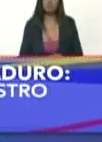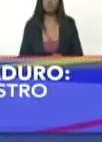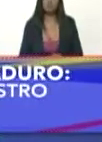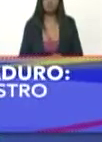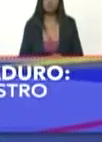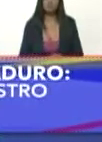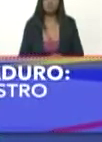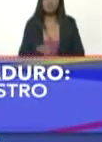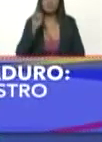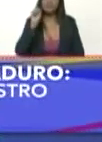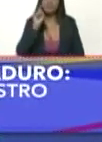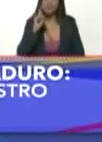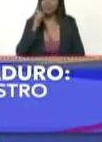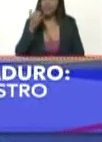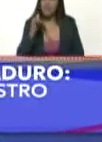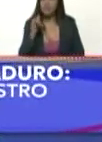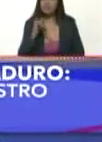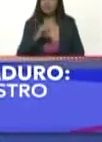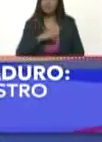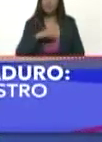la necesidad de